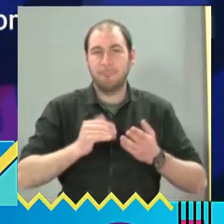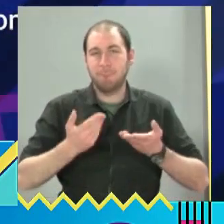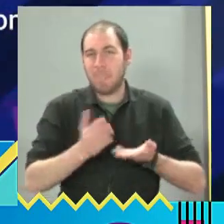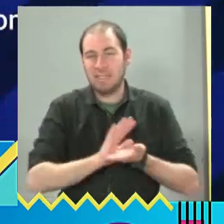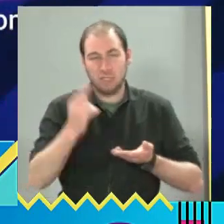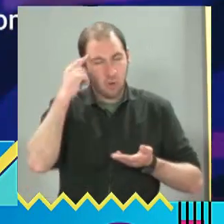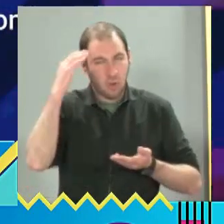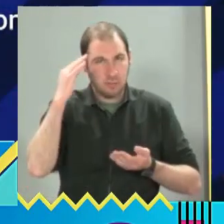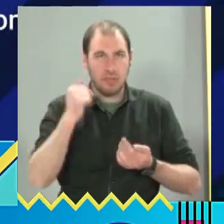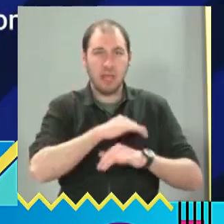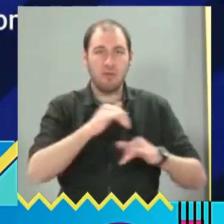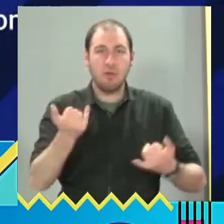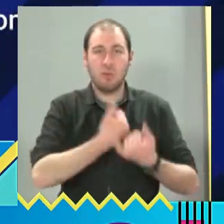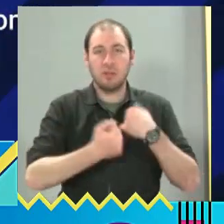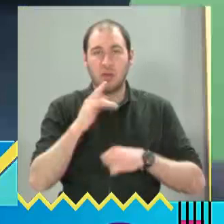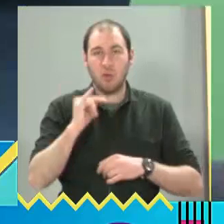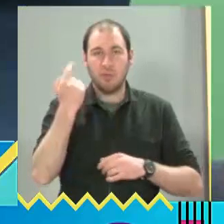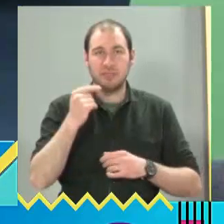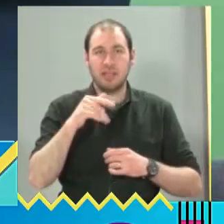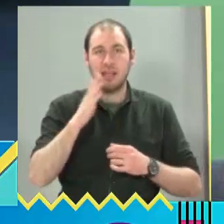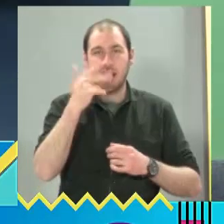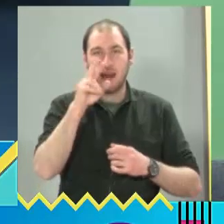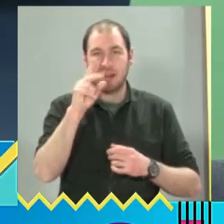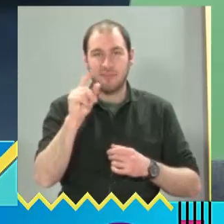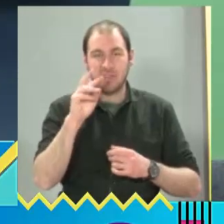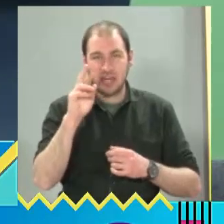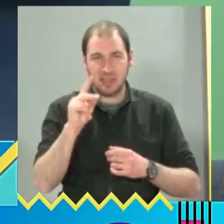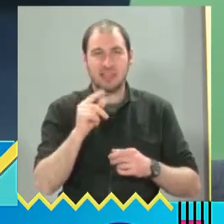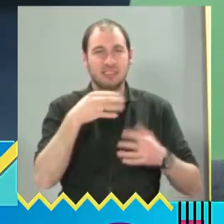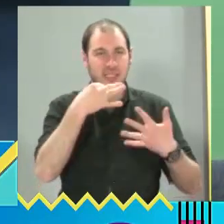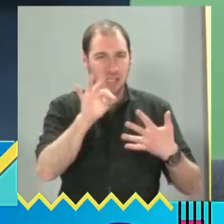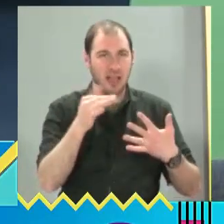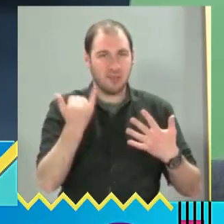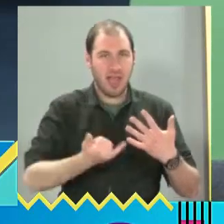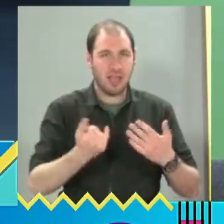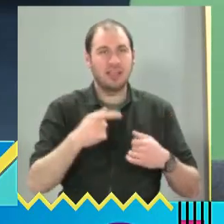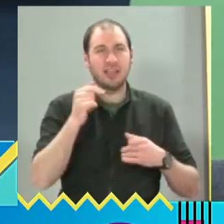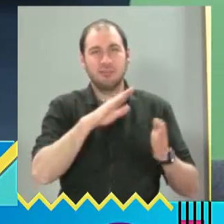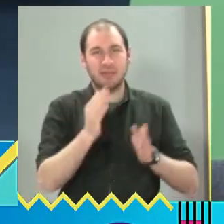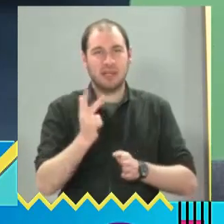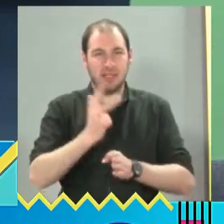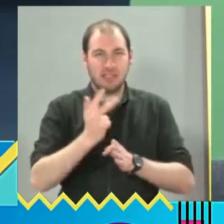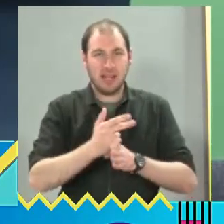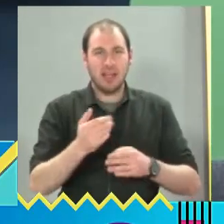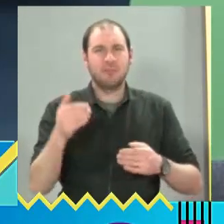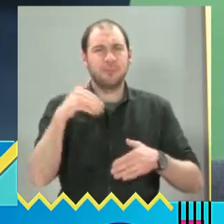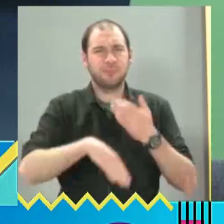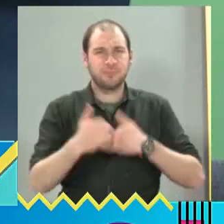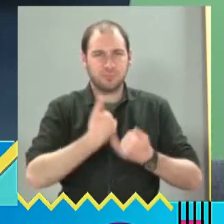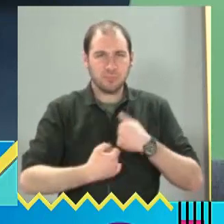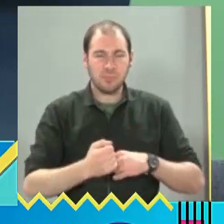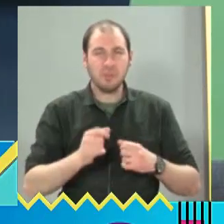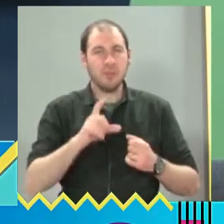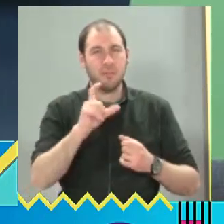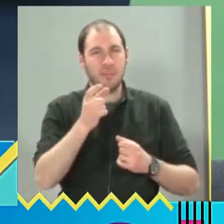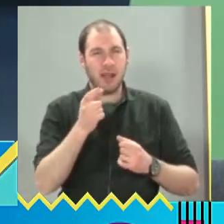cerebro. Esta es información que tenemos de la Universidad de Harvard, que estaría chequeado. Así que de esta manera abrimos este tercer bloque, adentrándonos un poco más en